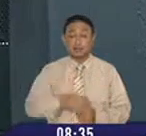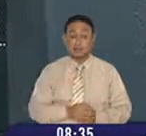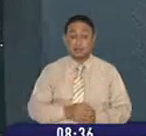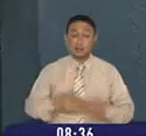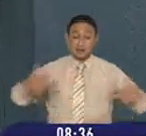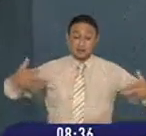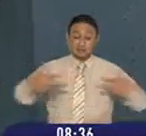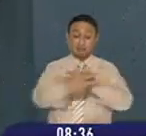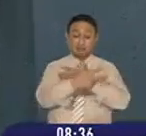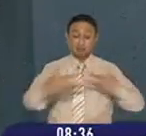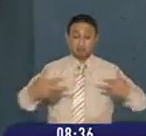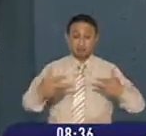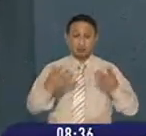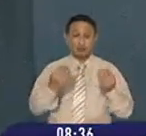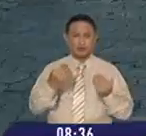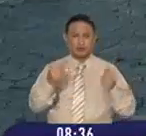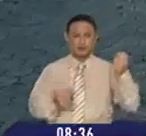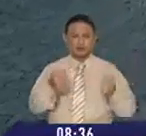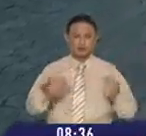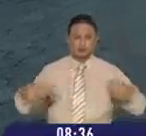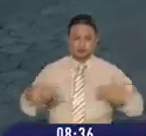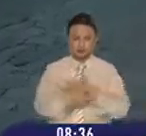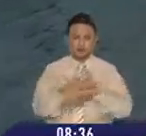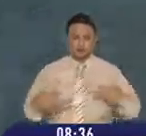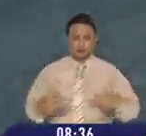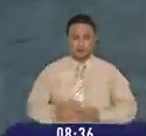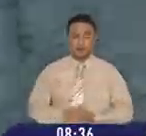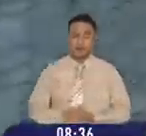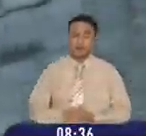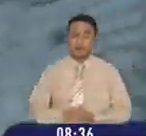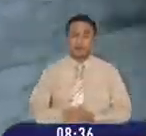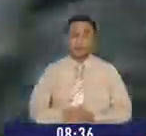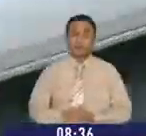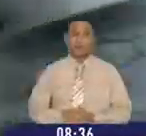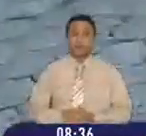adoquín y es una vía de cuántos años. Informó Sofía Vintimilla. Sí.